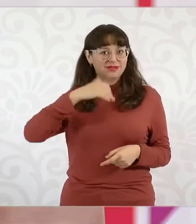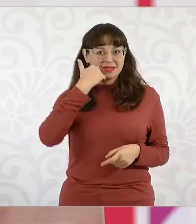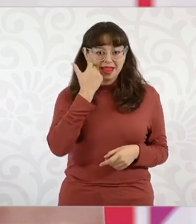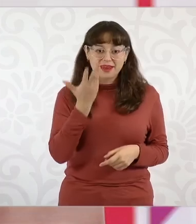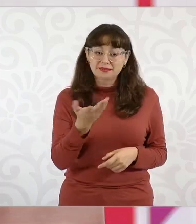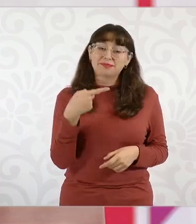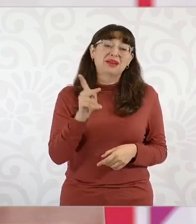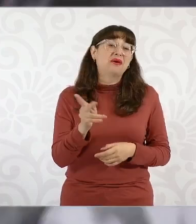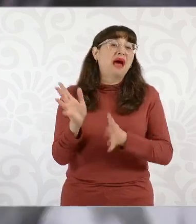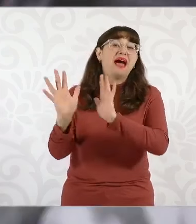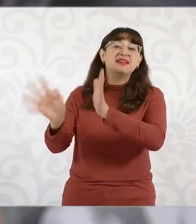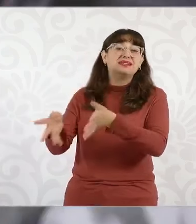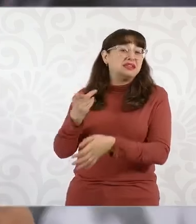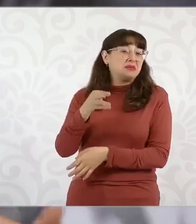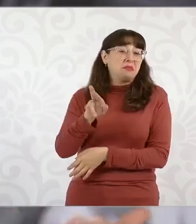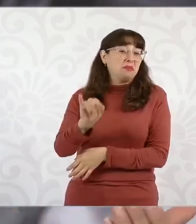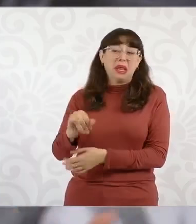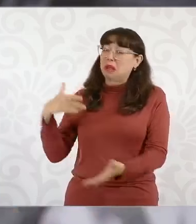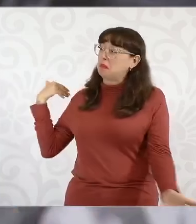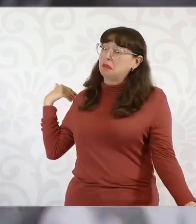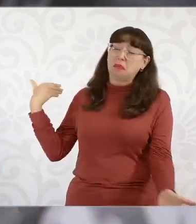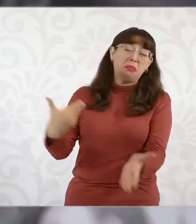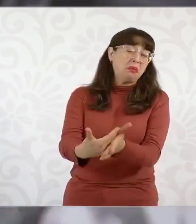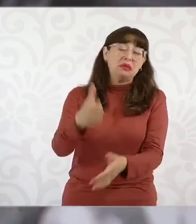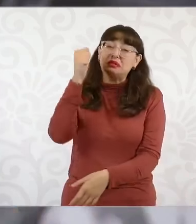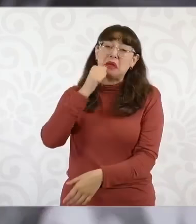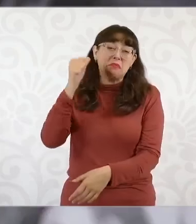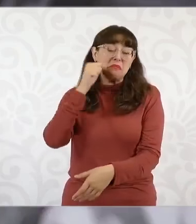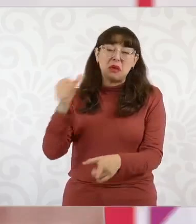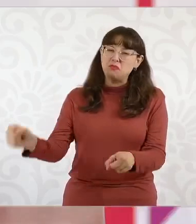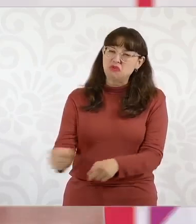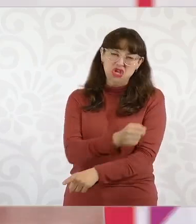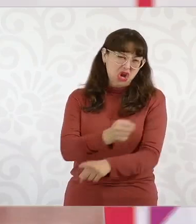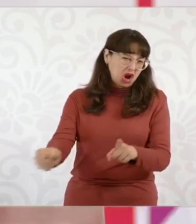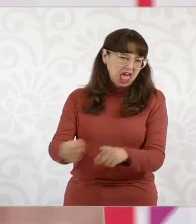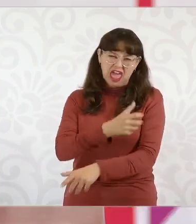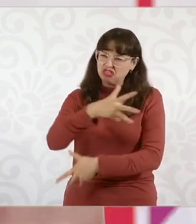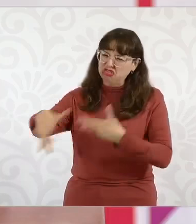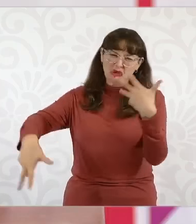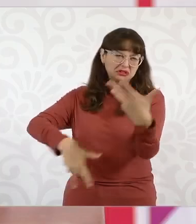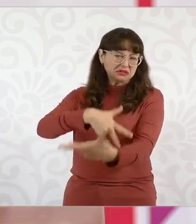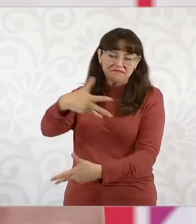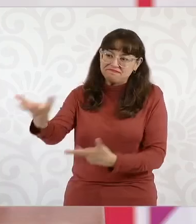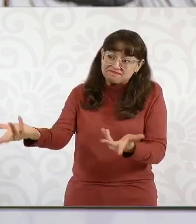parte de su origen. Y sí, pues una frustración muy grande porque pues cada vez